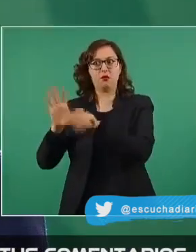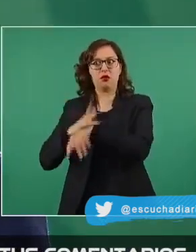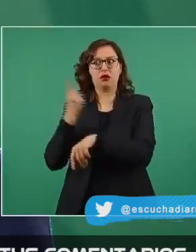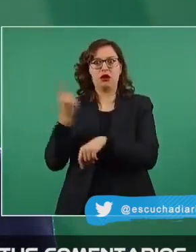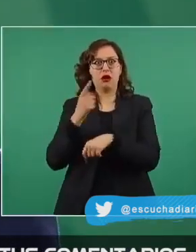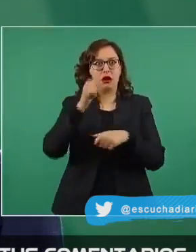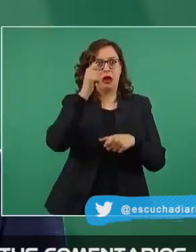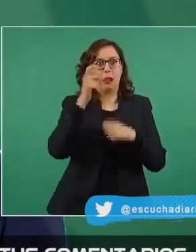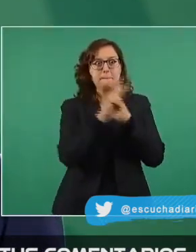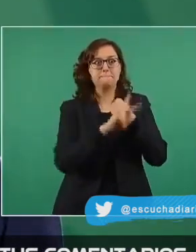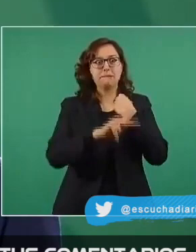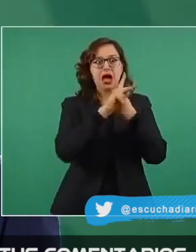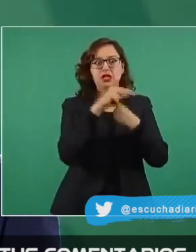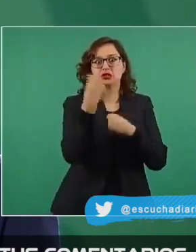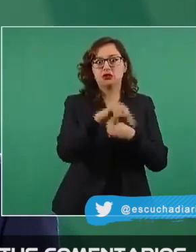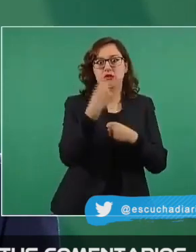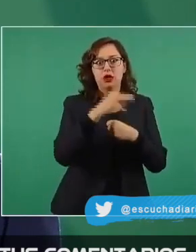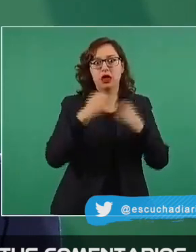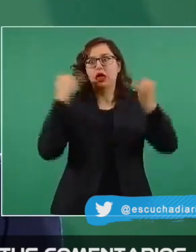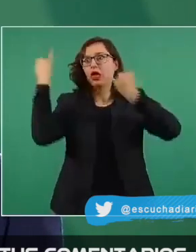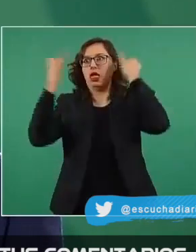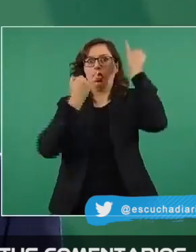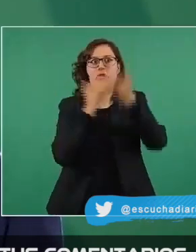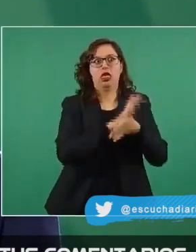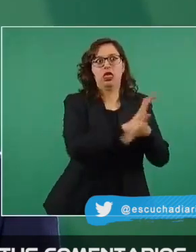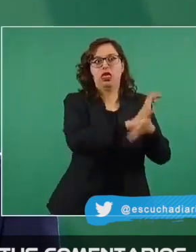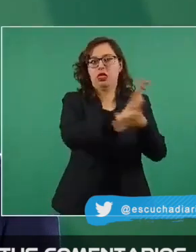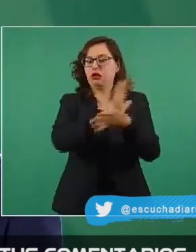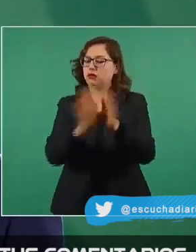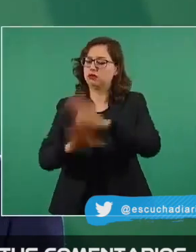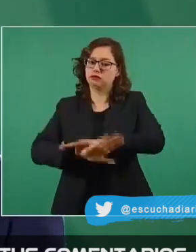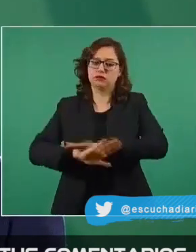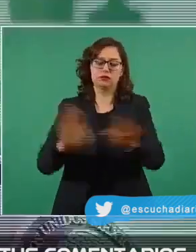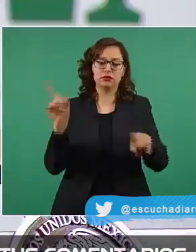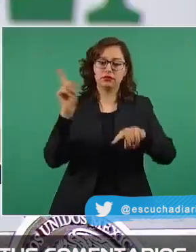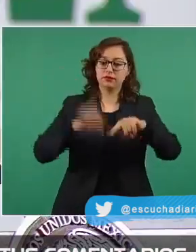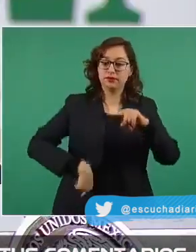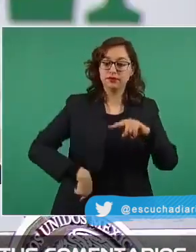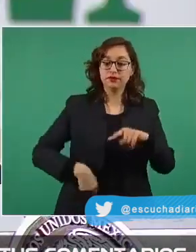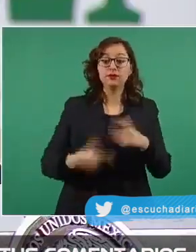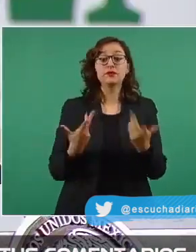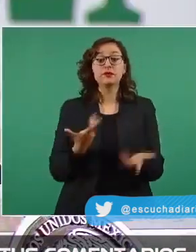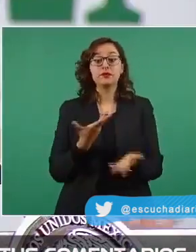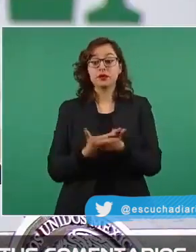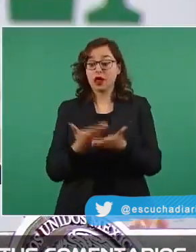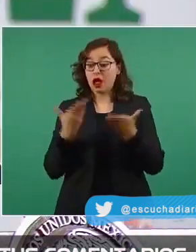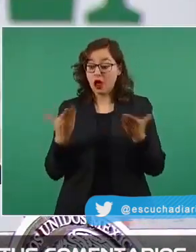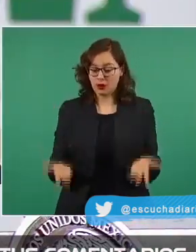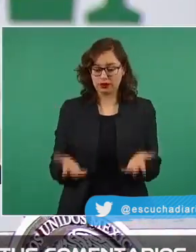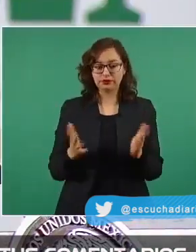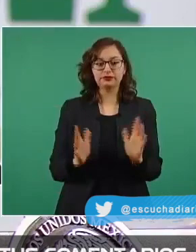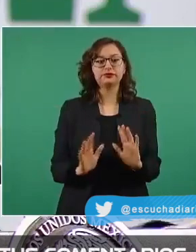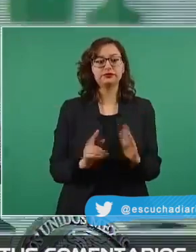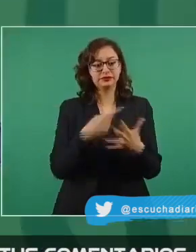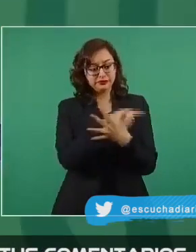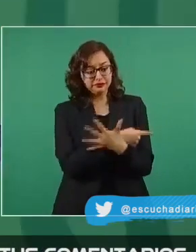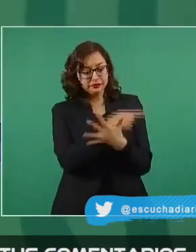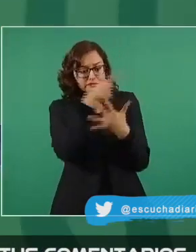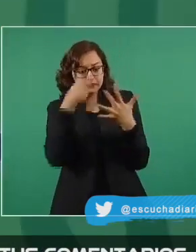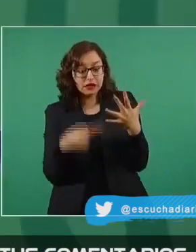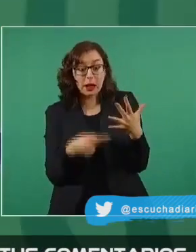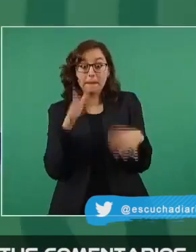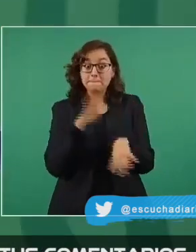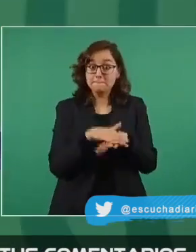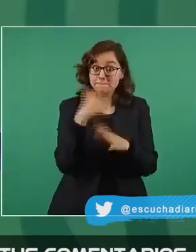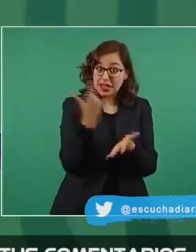distancia, lavado frecuente de manos con agua y jabón, uso correcto de cubrebocas, ventilación en espacios cerrados